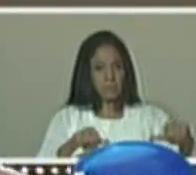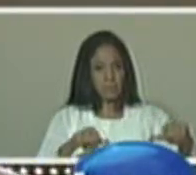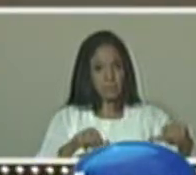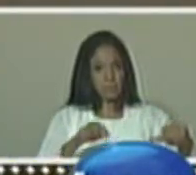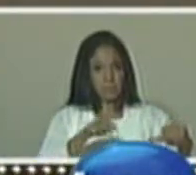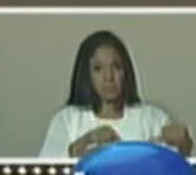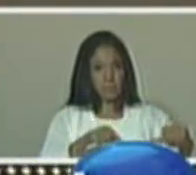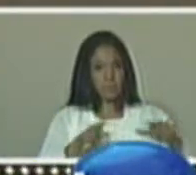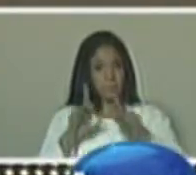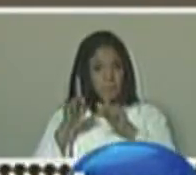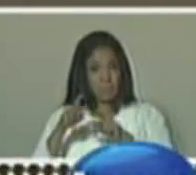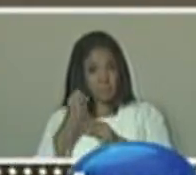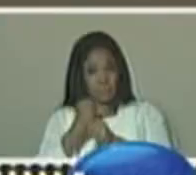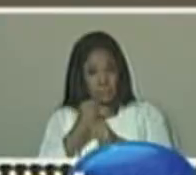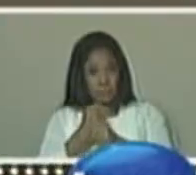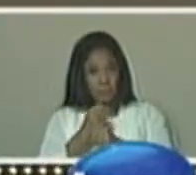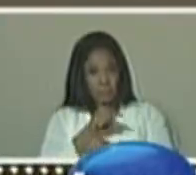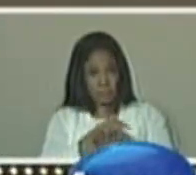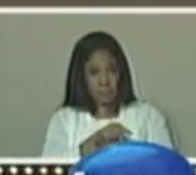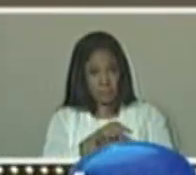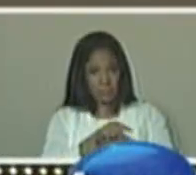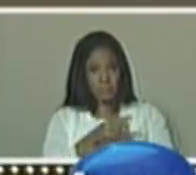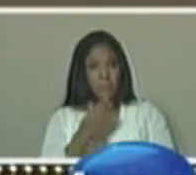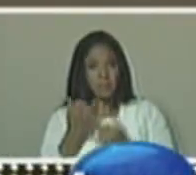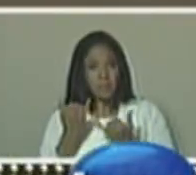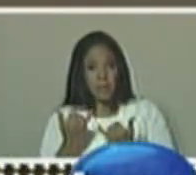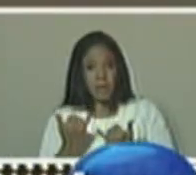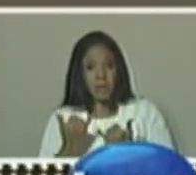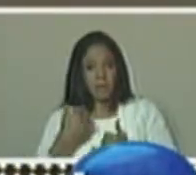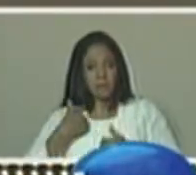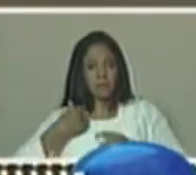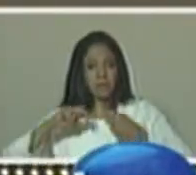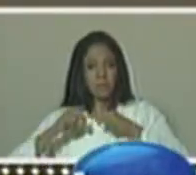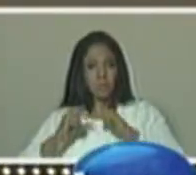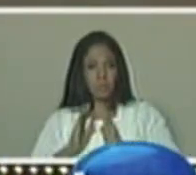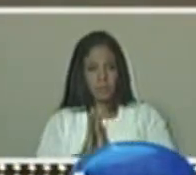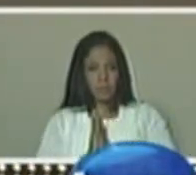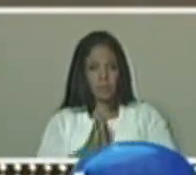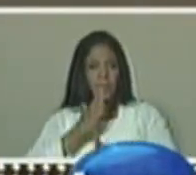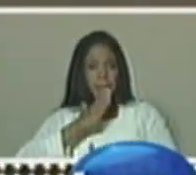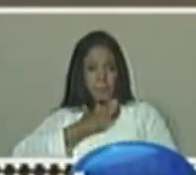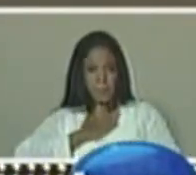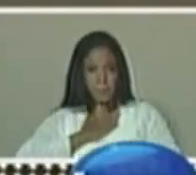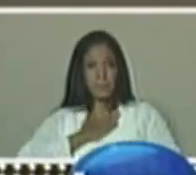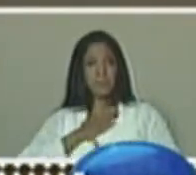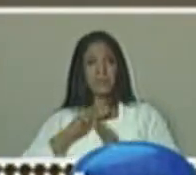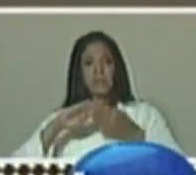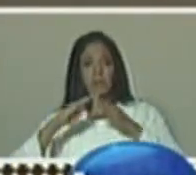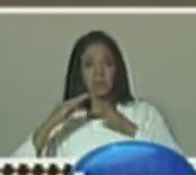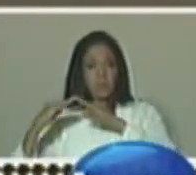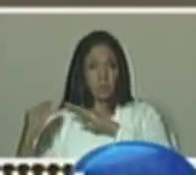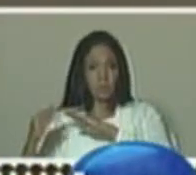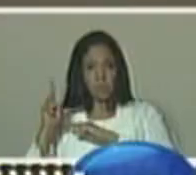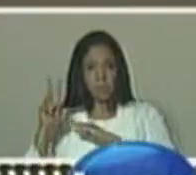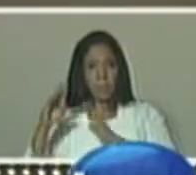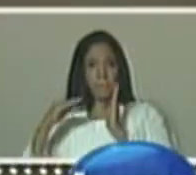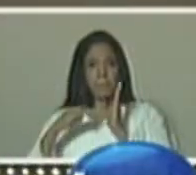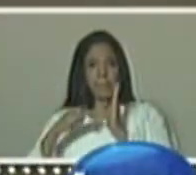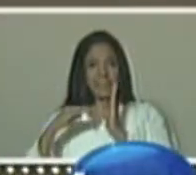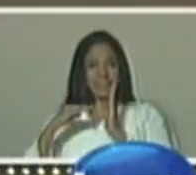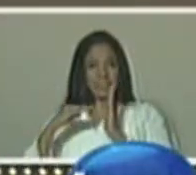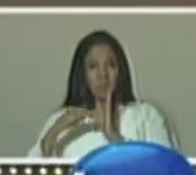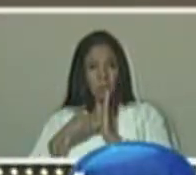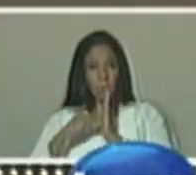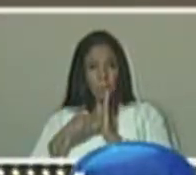agropecuario está pasando por una crisis muy grave. En mi comunidad, 22 mil hectáreas han